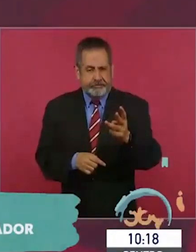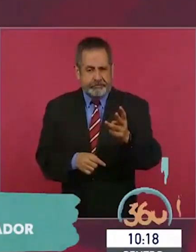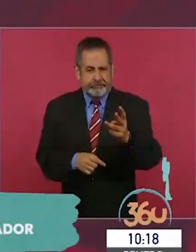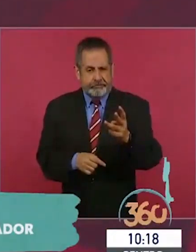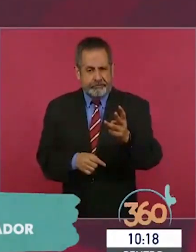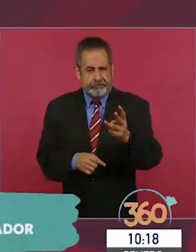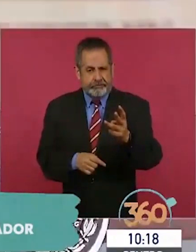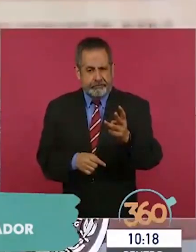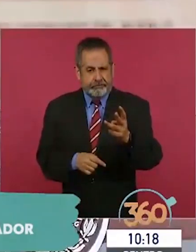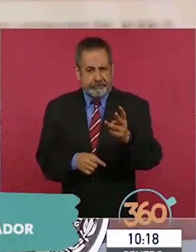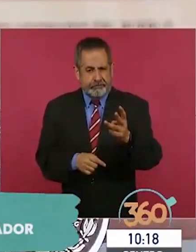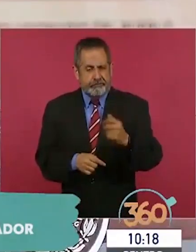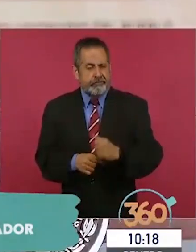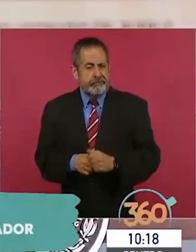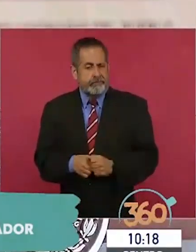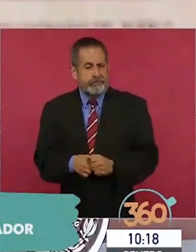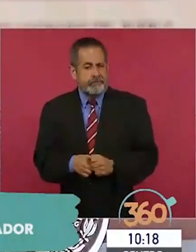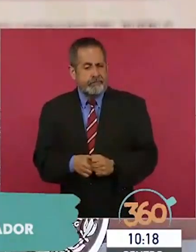se va a dejar